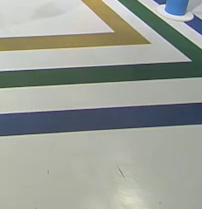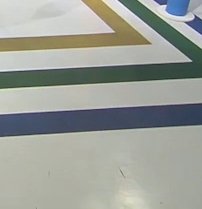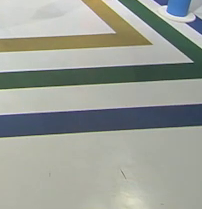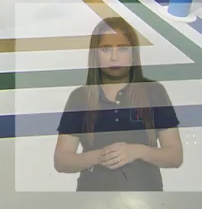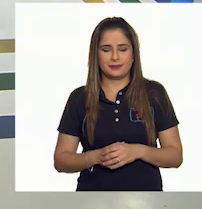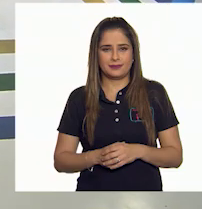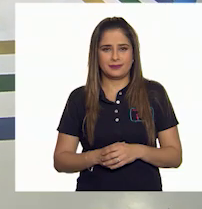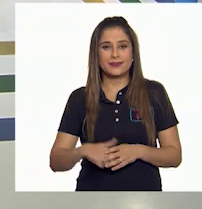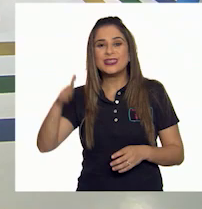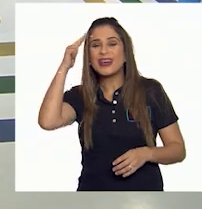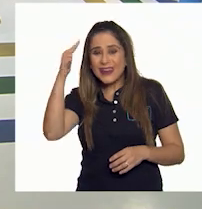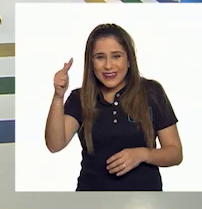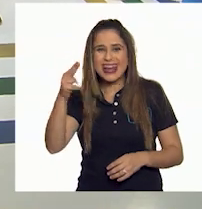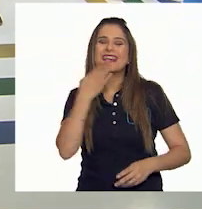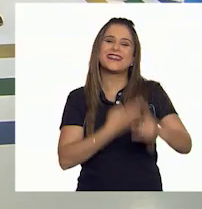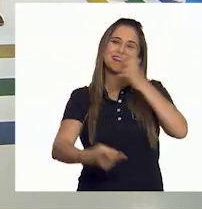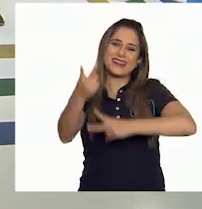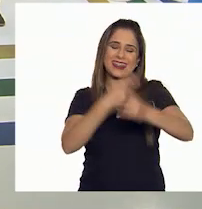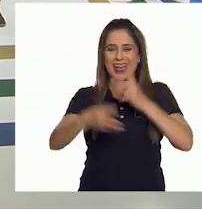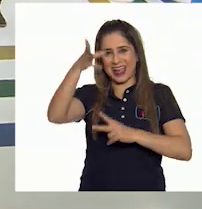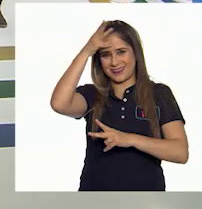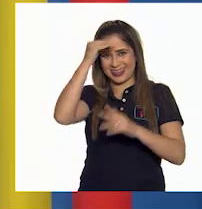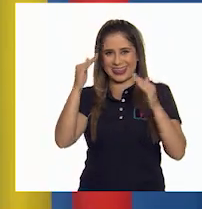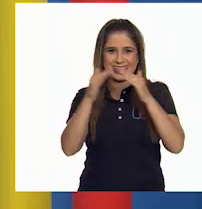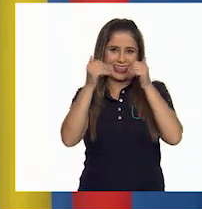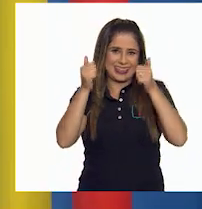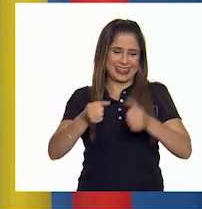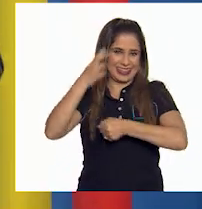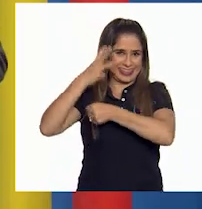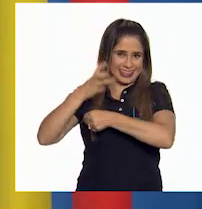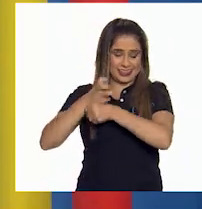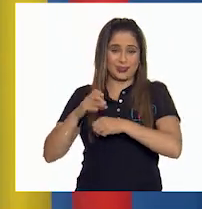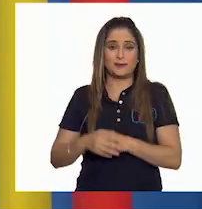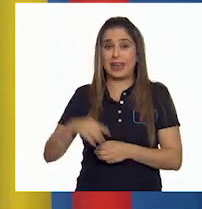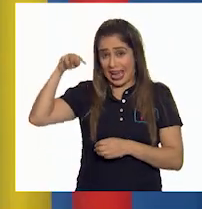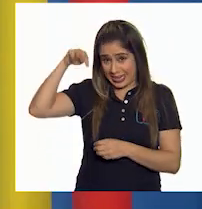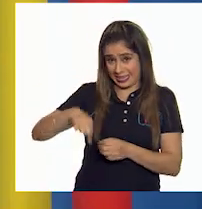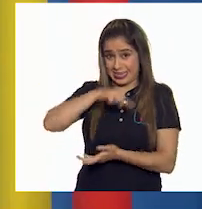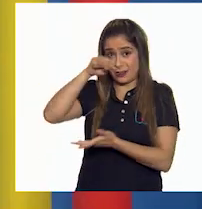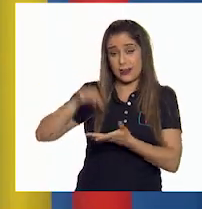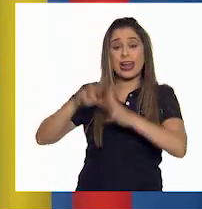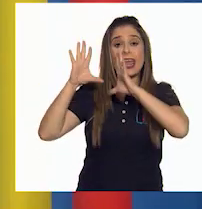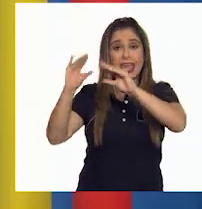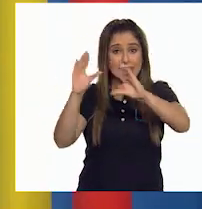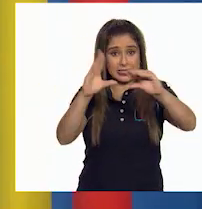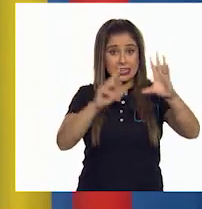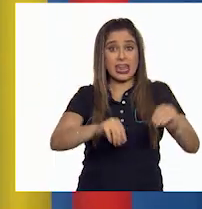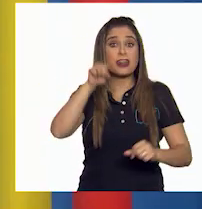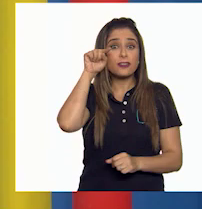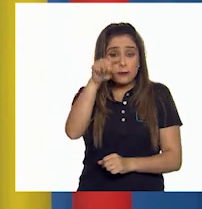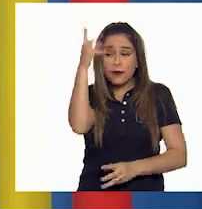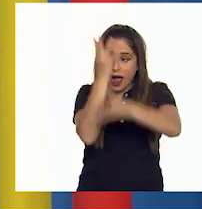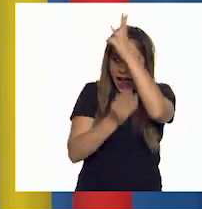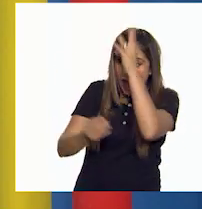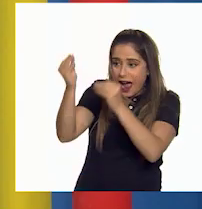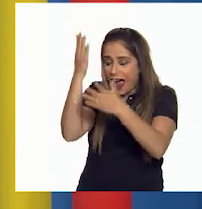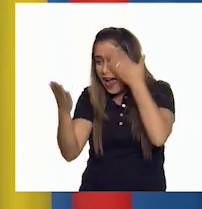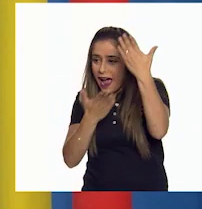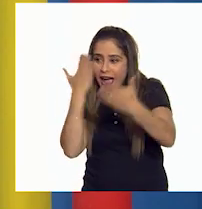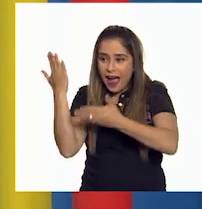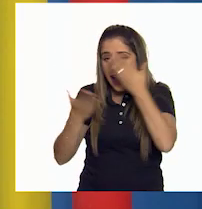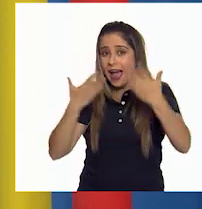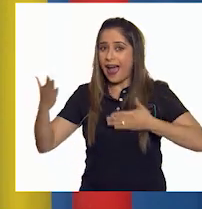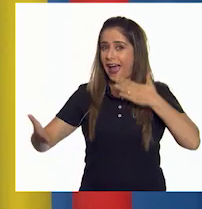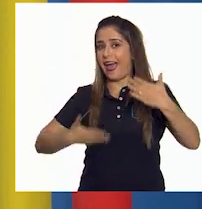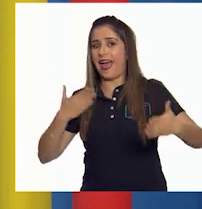Hola, les damos la bienvenida a Aprende en Casa 3, un espacio en el que vamos a poder estudiar y divertirnos desde nuestros hogares.